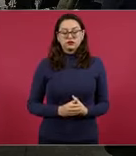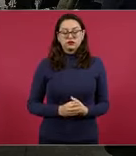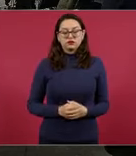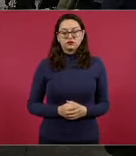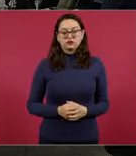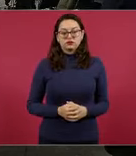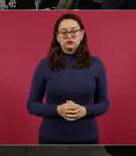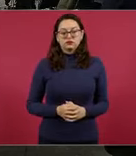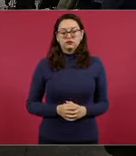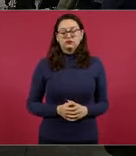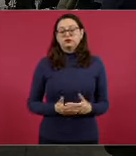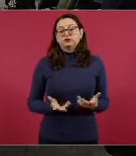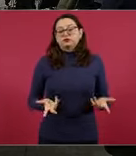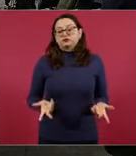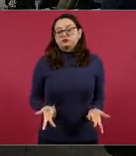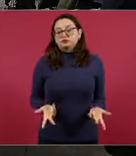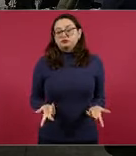líderes, ¿no?, de opinión